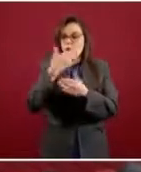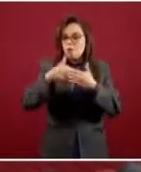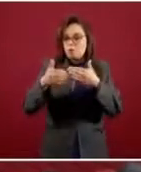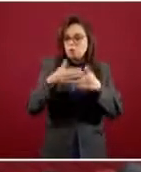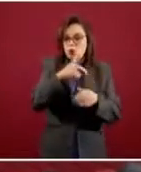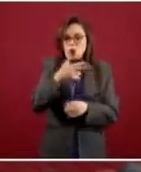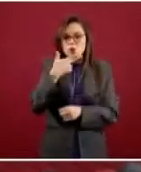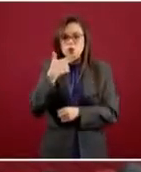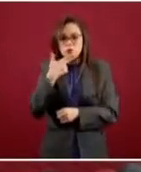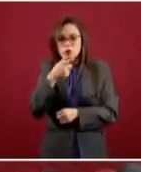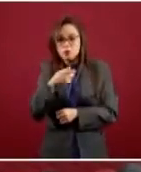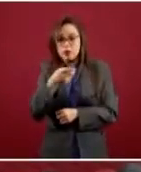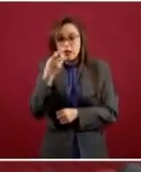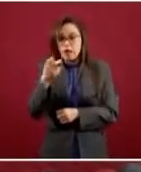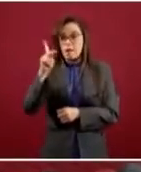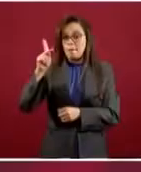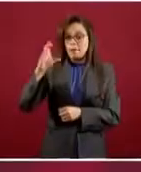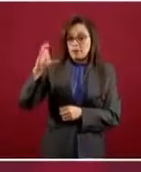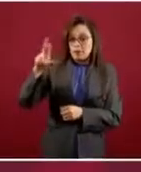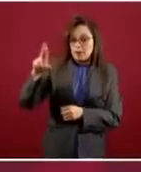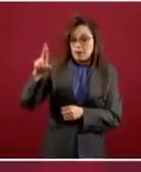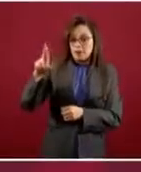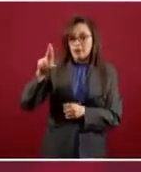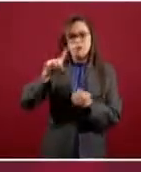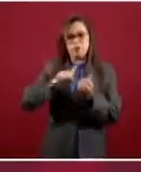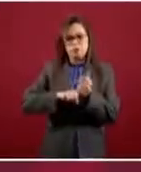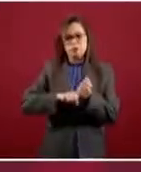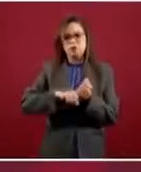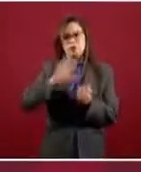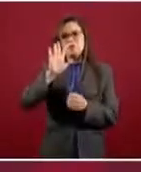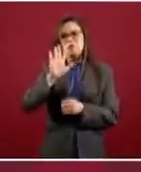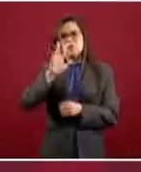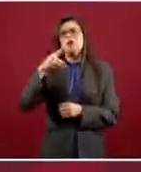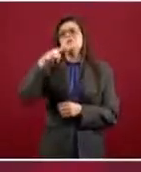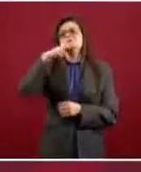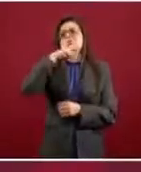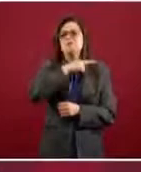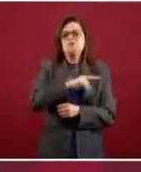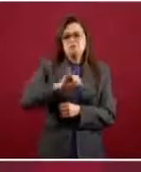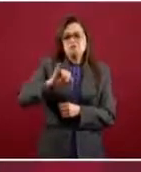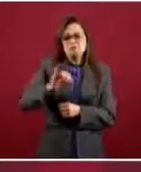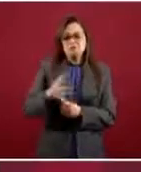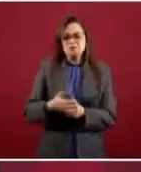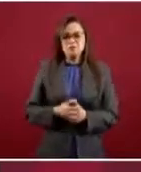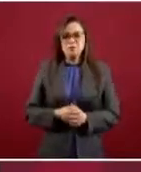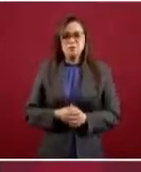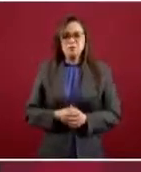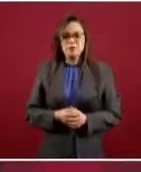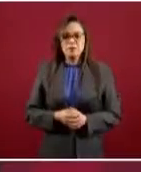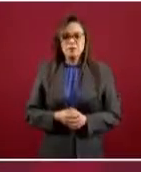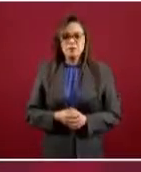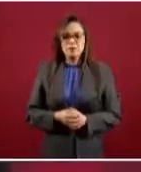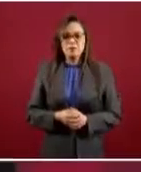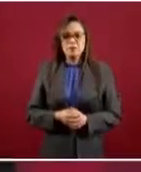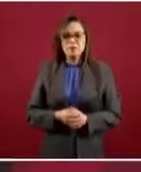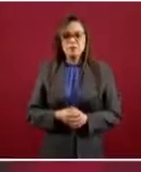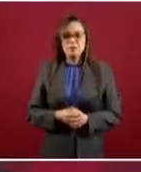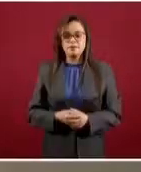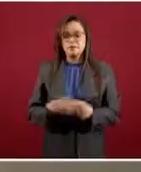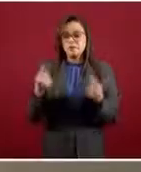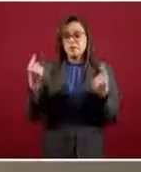PCR que son más rápidas o posiblemente más rápidas de las pruebas